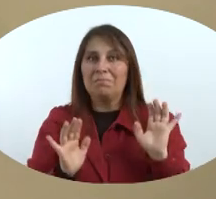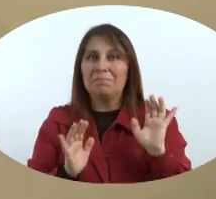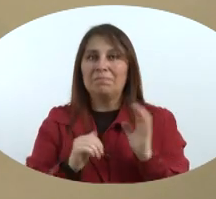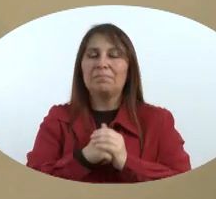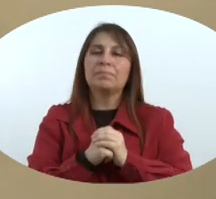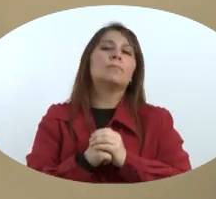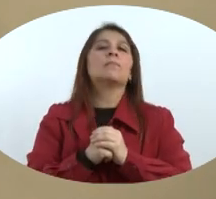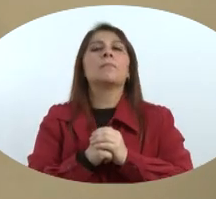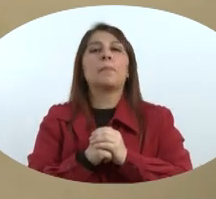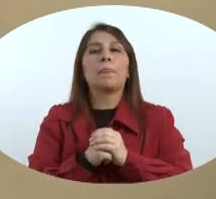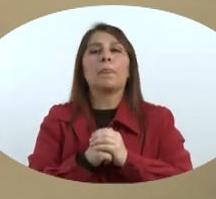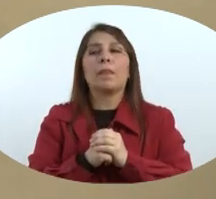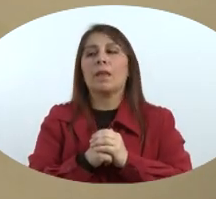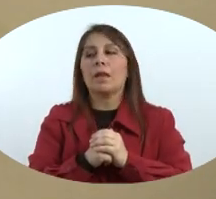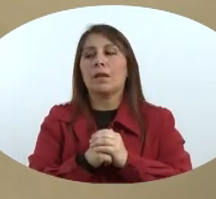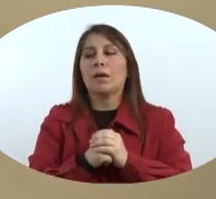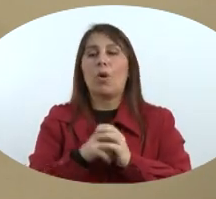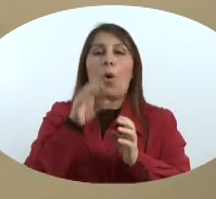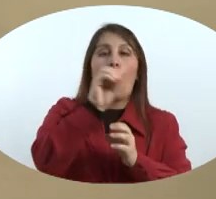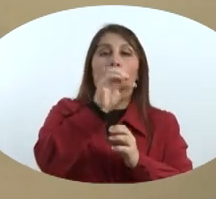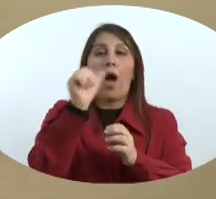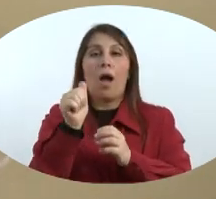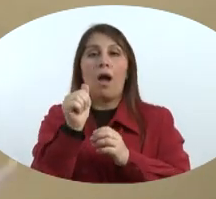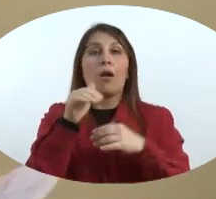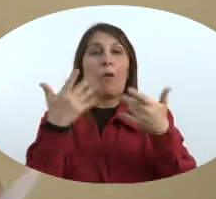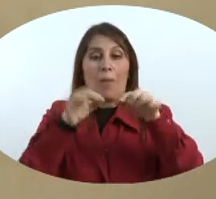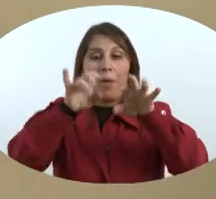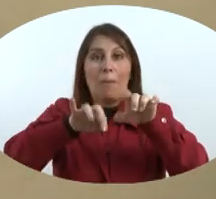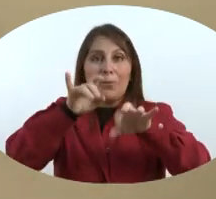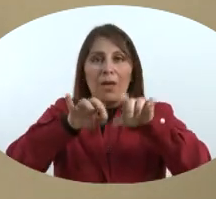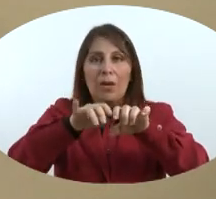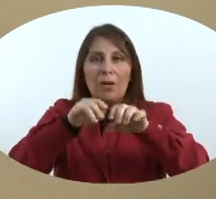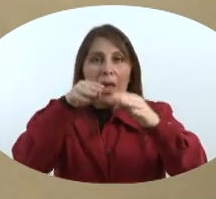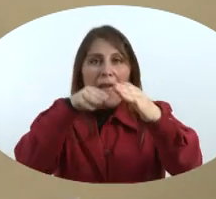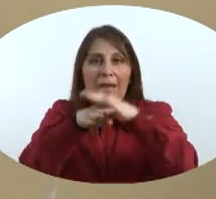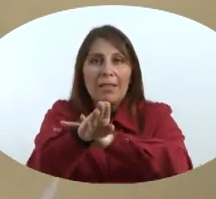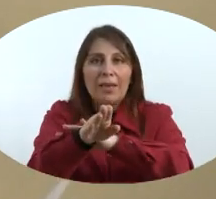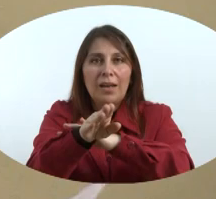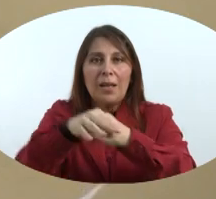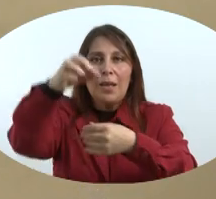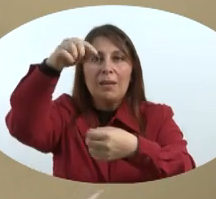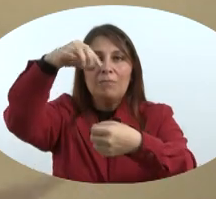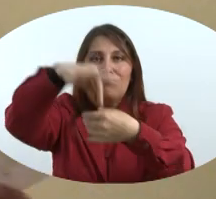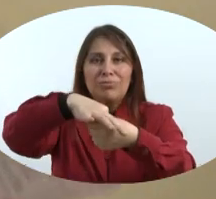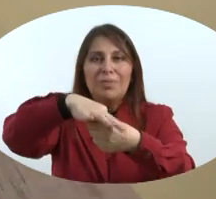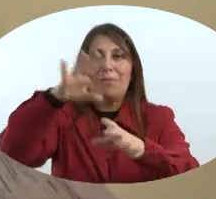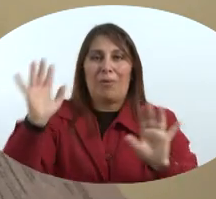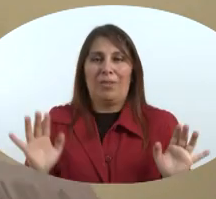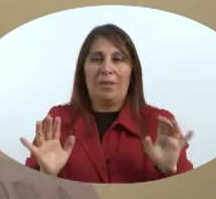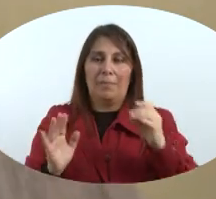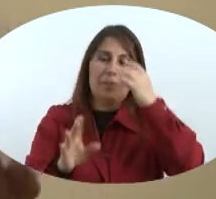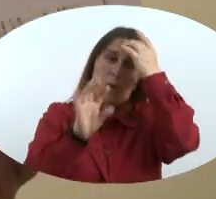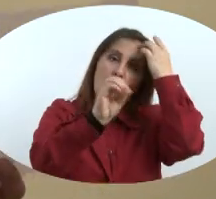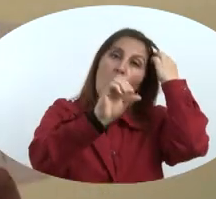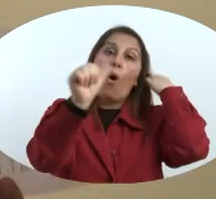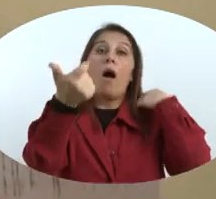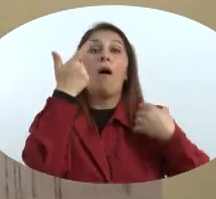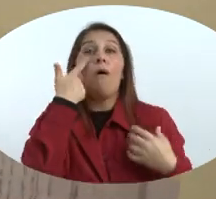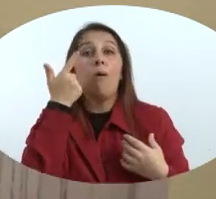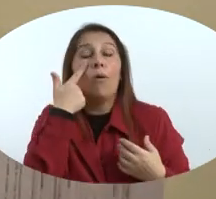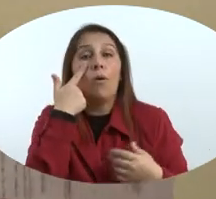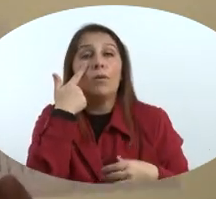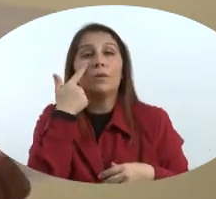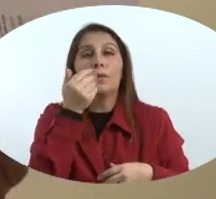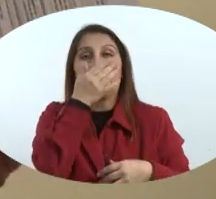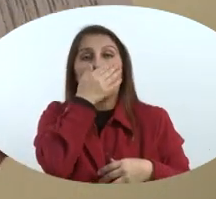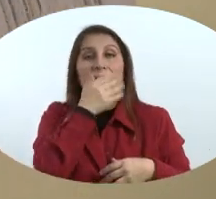vale muchachos muchachas muchas gracias de todas maneras como siempre lo digo hay que tener en cuenta